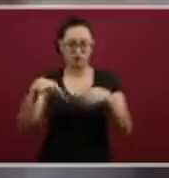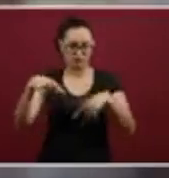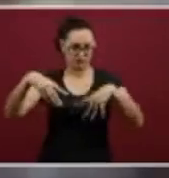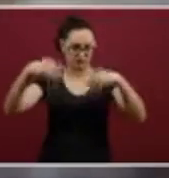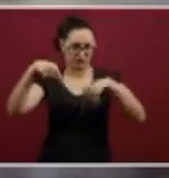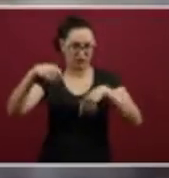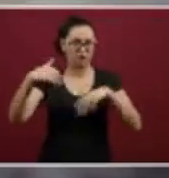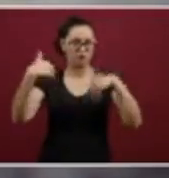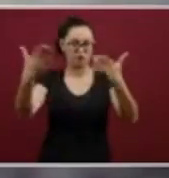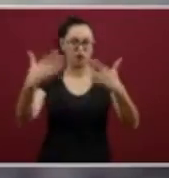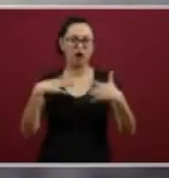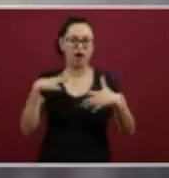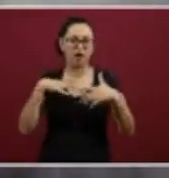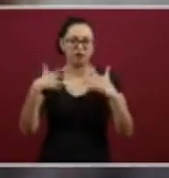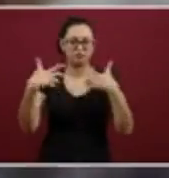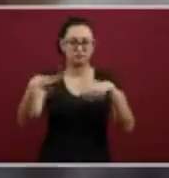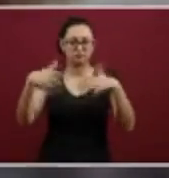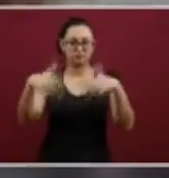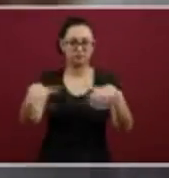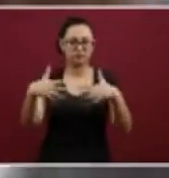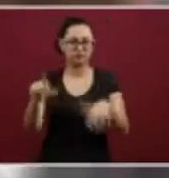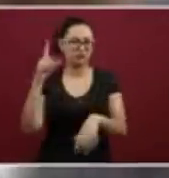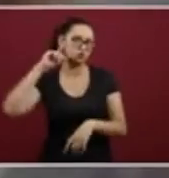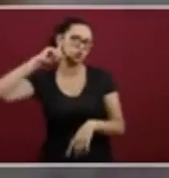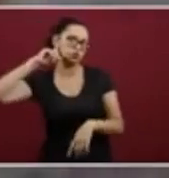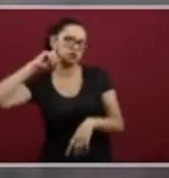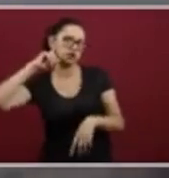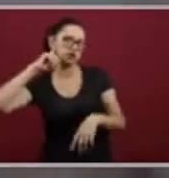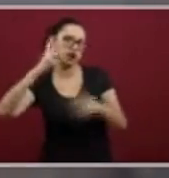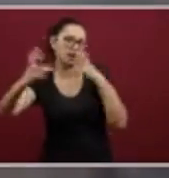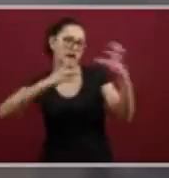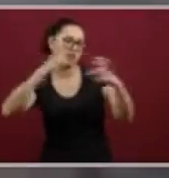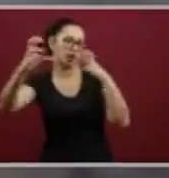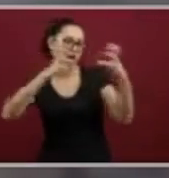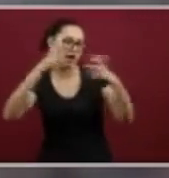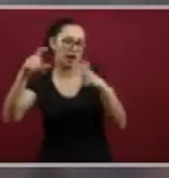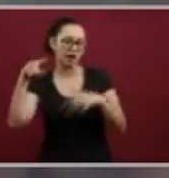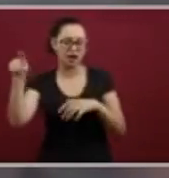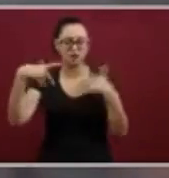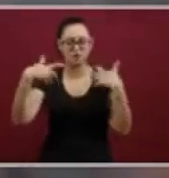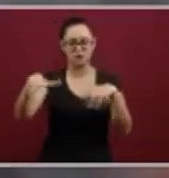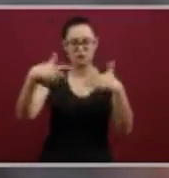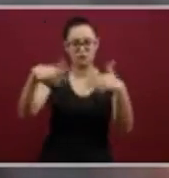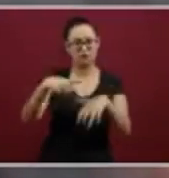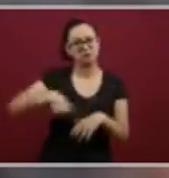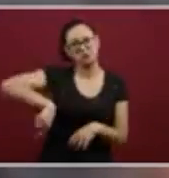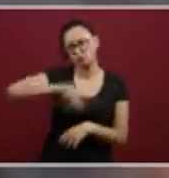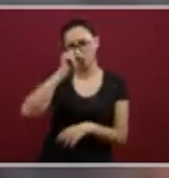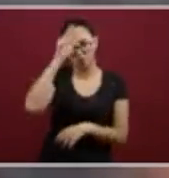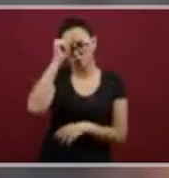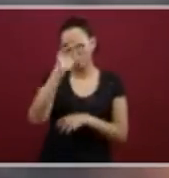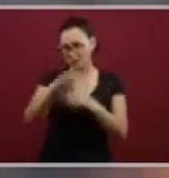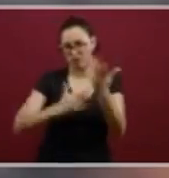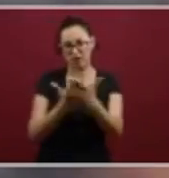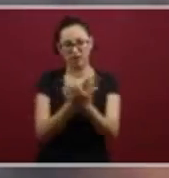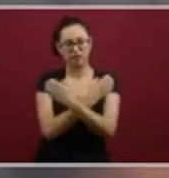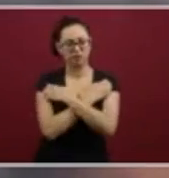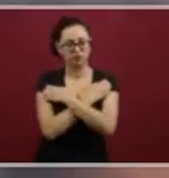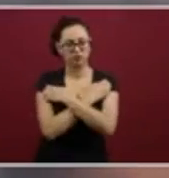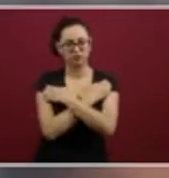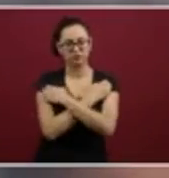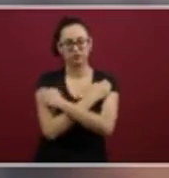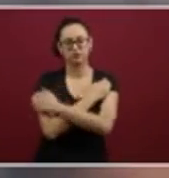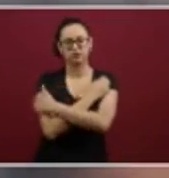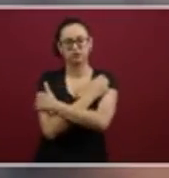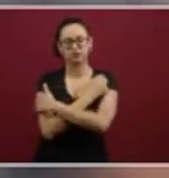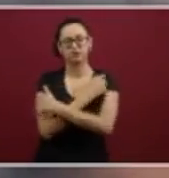de Palacio Nacional, y de hecho ya se oye la manifestación que está afuera. Al parecer no están de acuerdo con la propuesta educativa que se